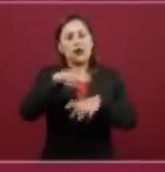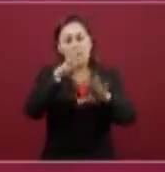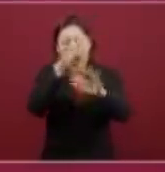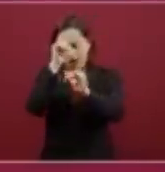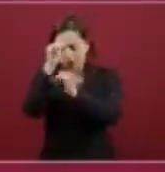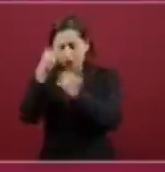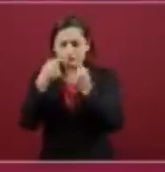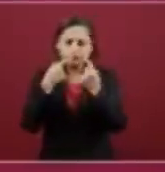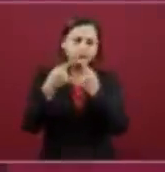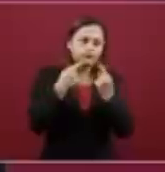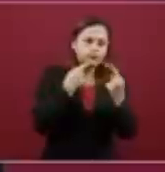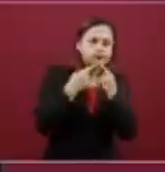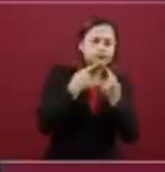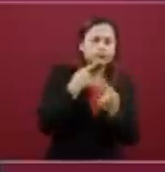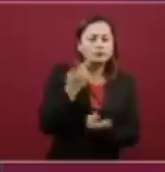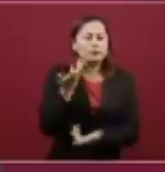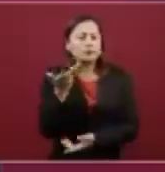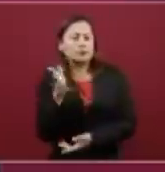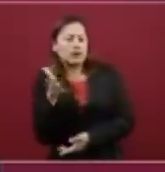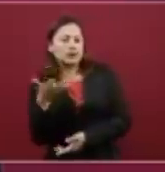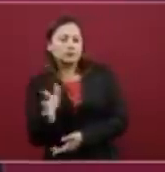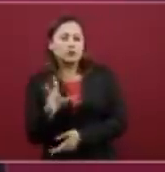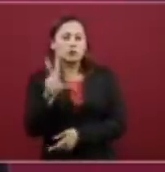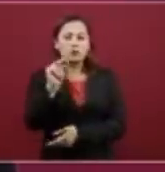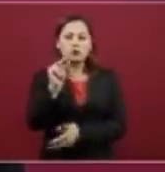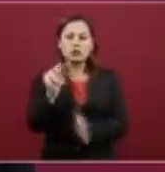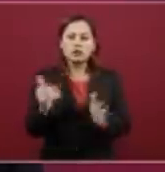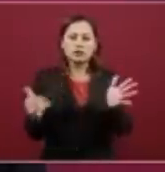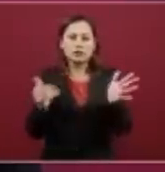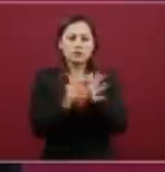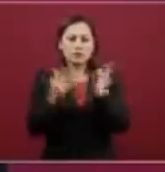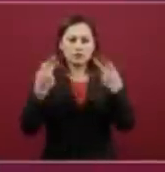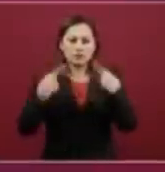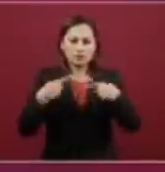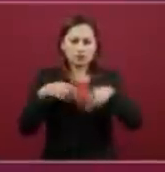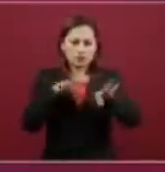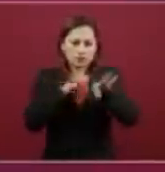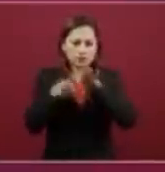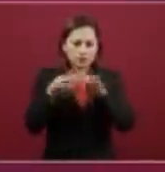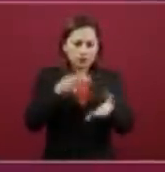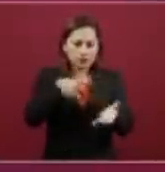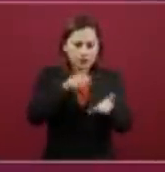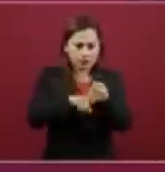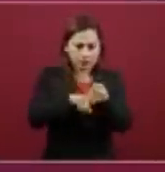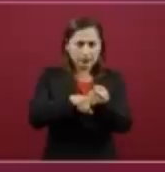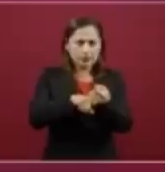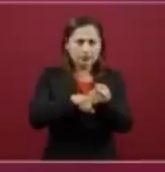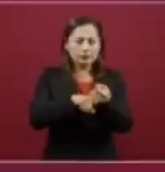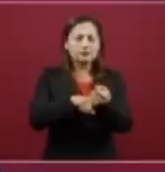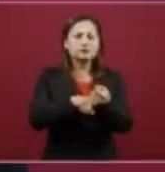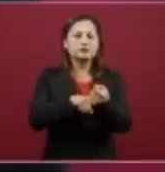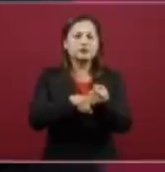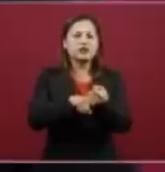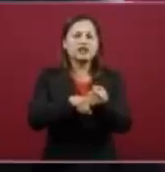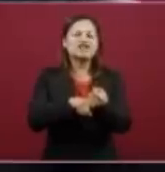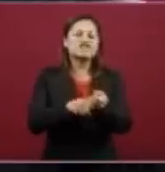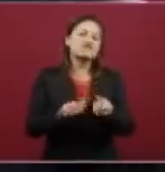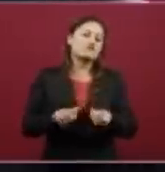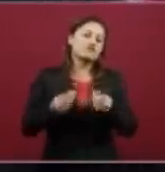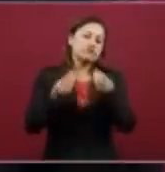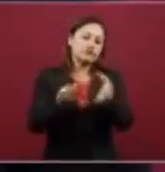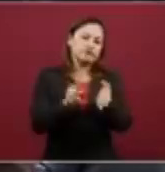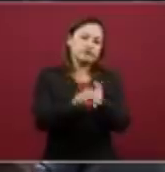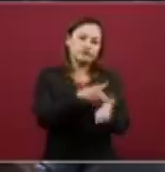a cerca de 80,000 trabajadores que están trabajando por contratos,